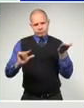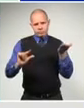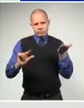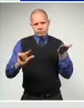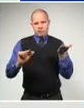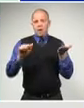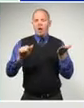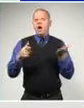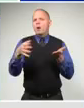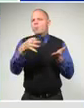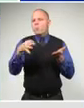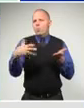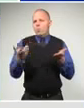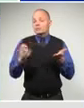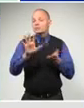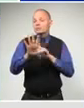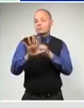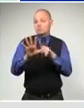11 municipios.